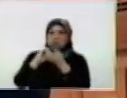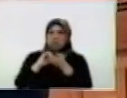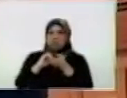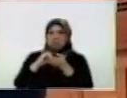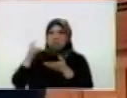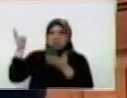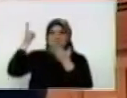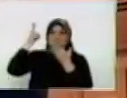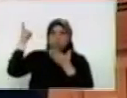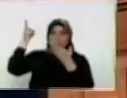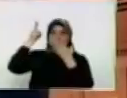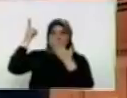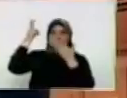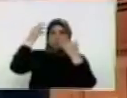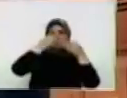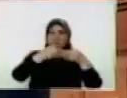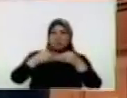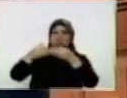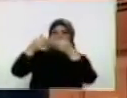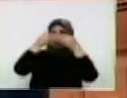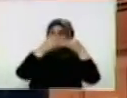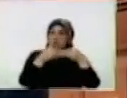tierras a los indígenas norteamericanos.